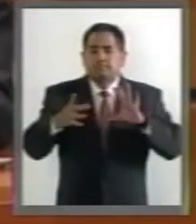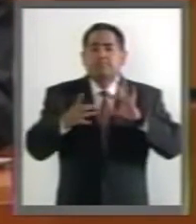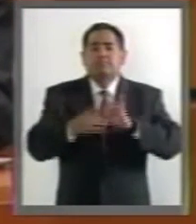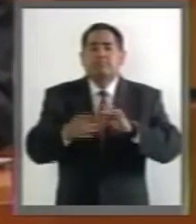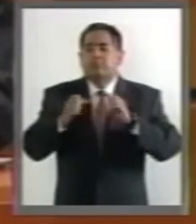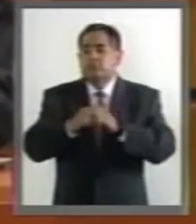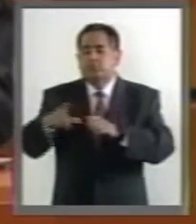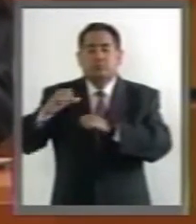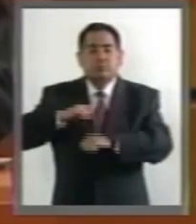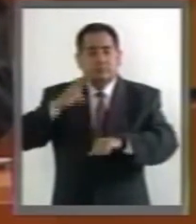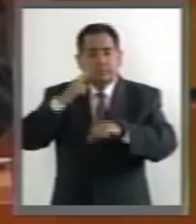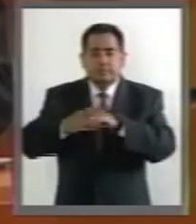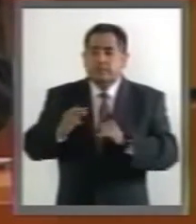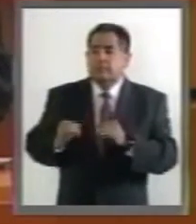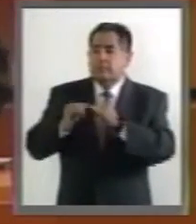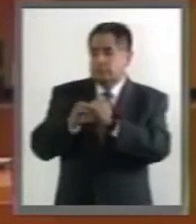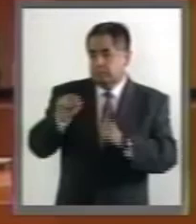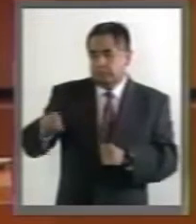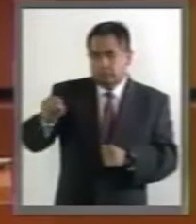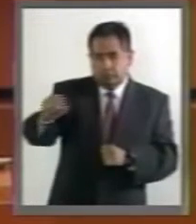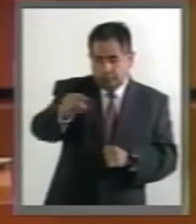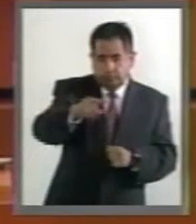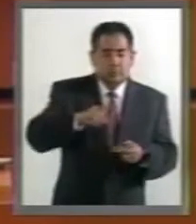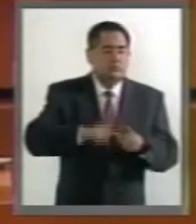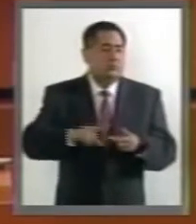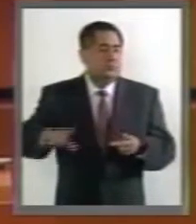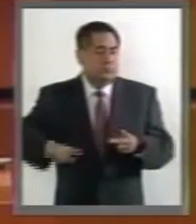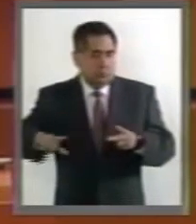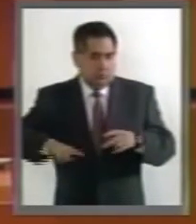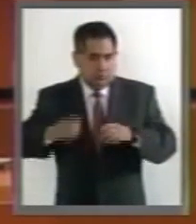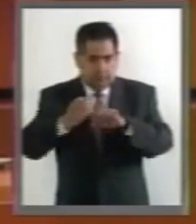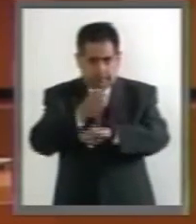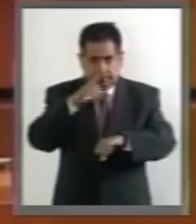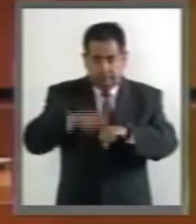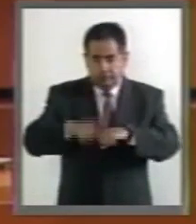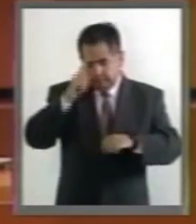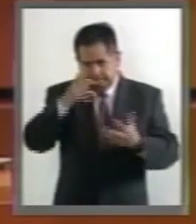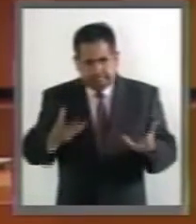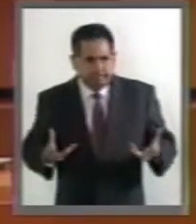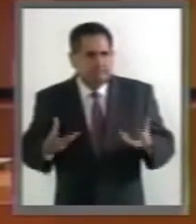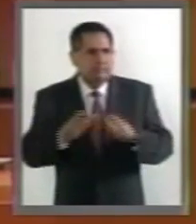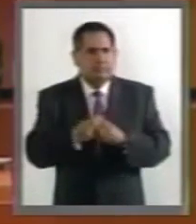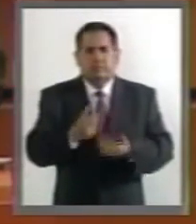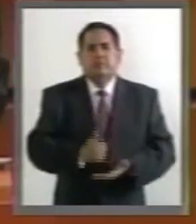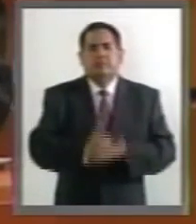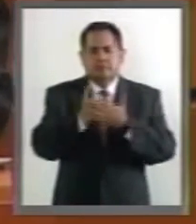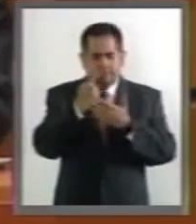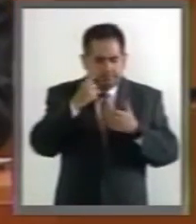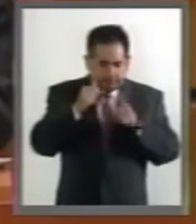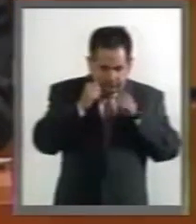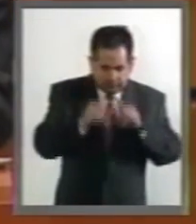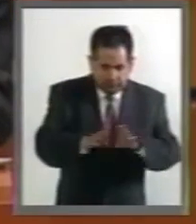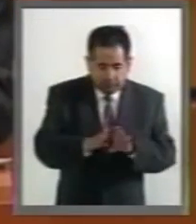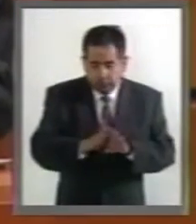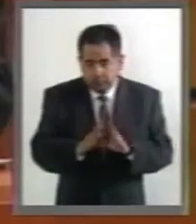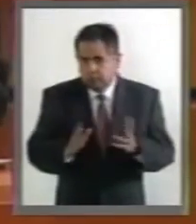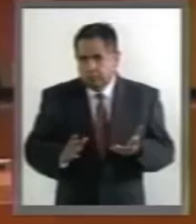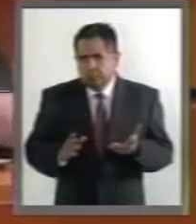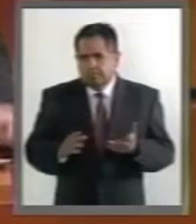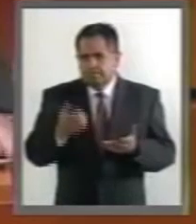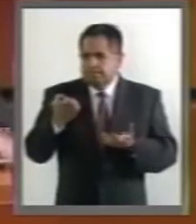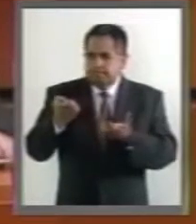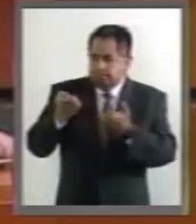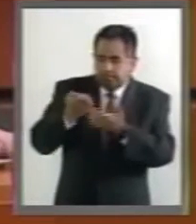dependencias competentes de los gobiernos estatales para que coadyuven en la prevención de afectaciones